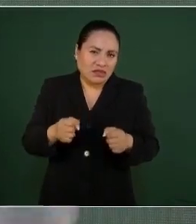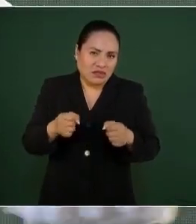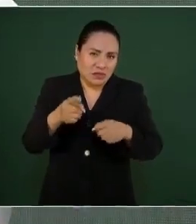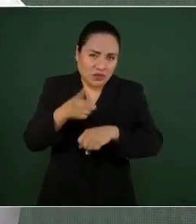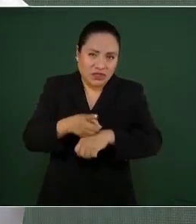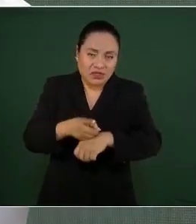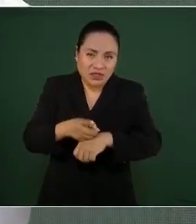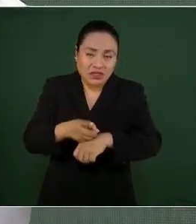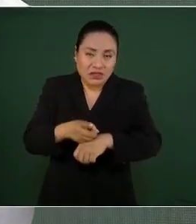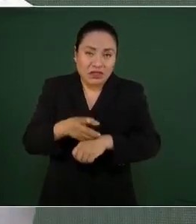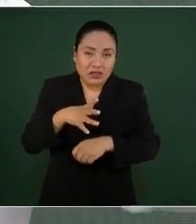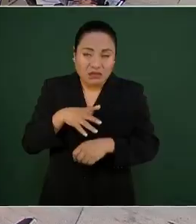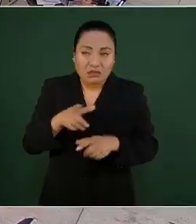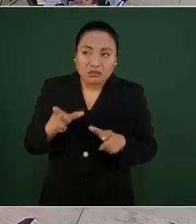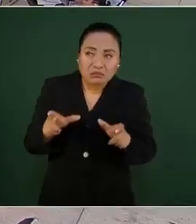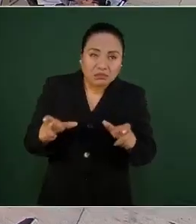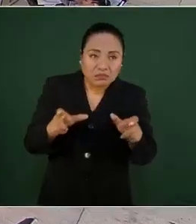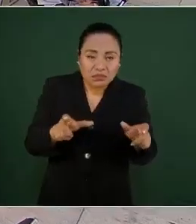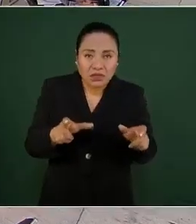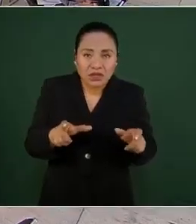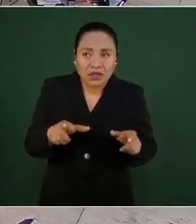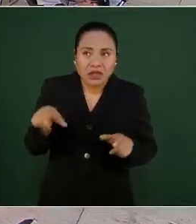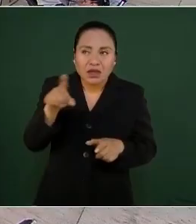nada más soy yo el que lo digo?